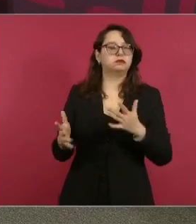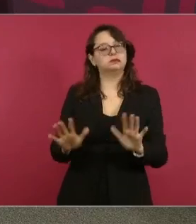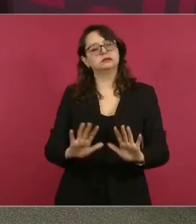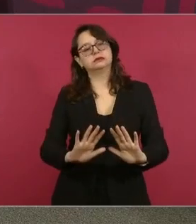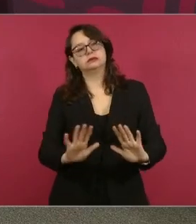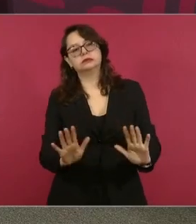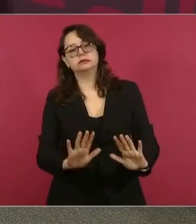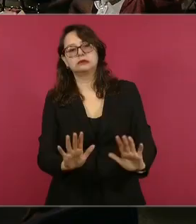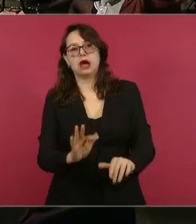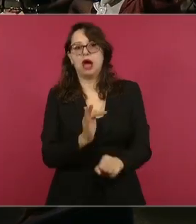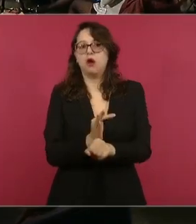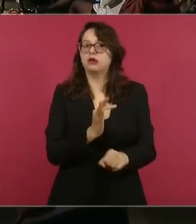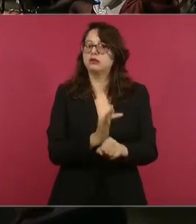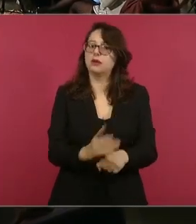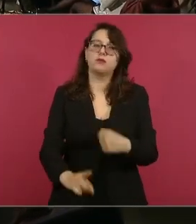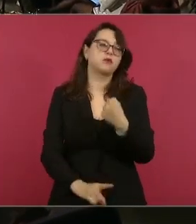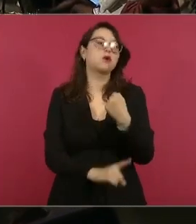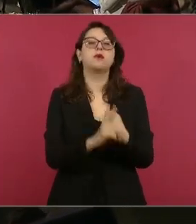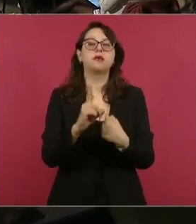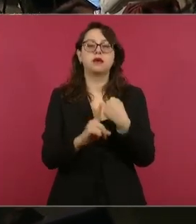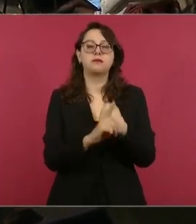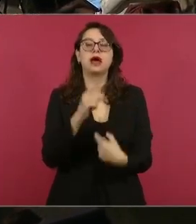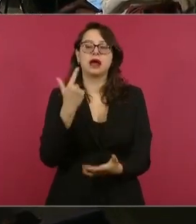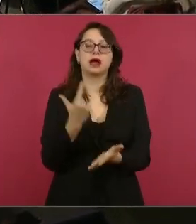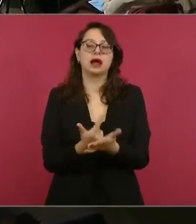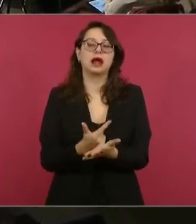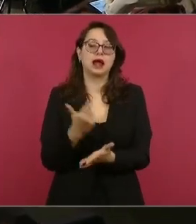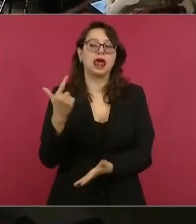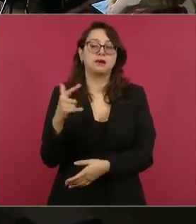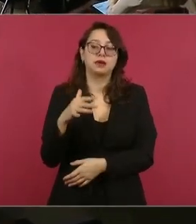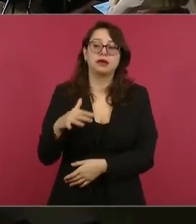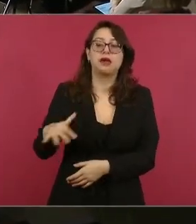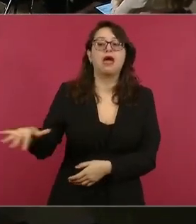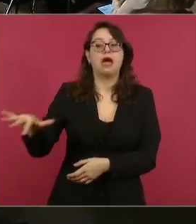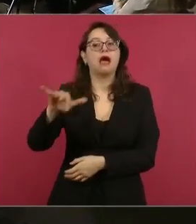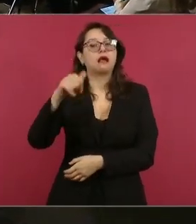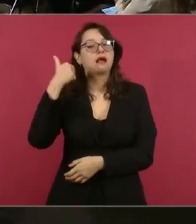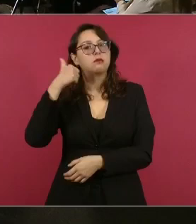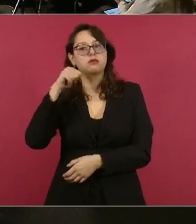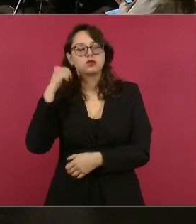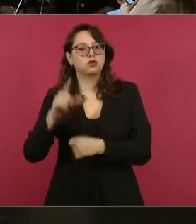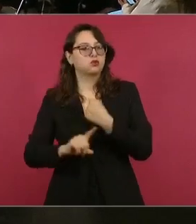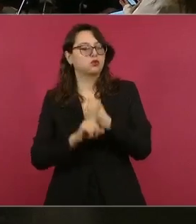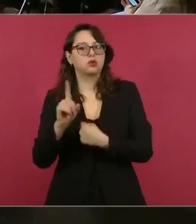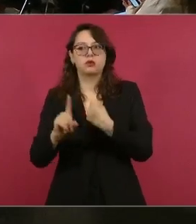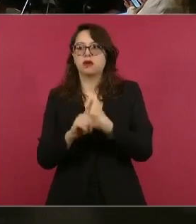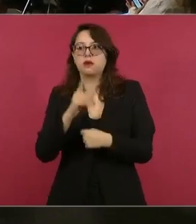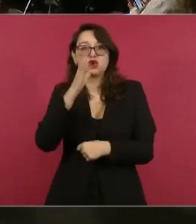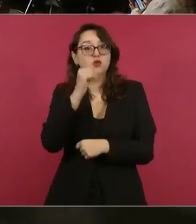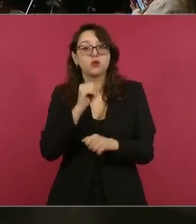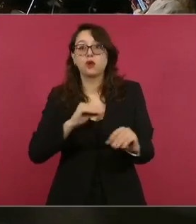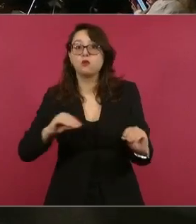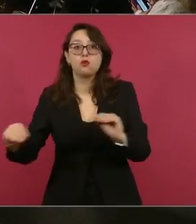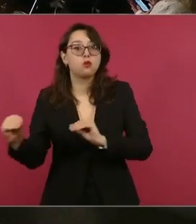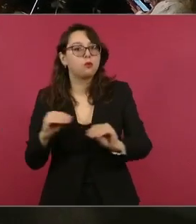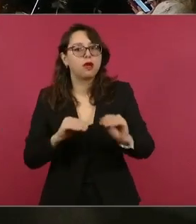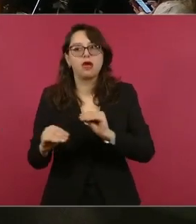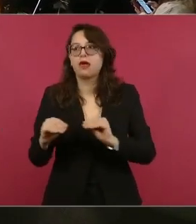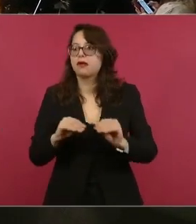comunicación dentro de la ciudad aún no están totalmente